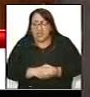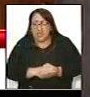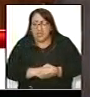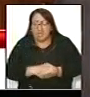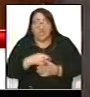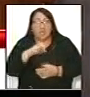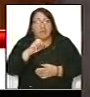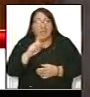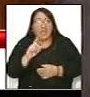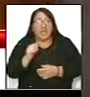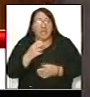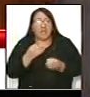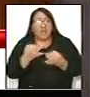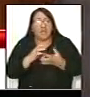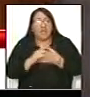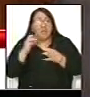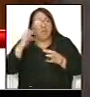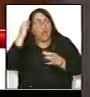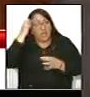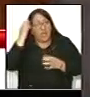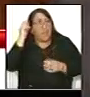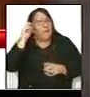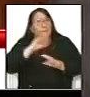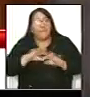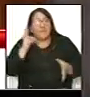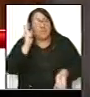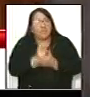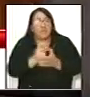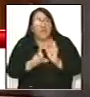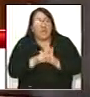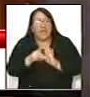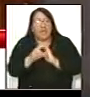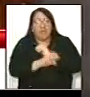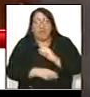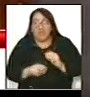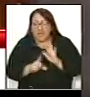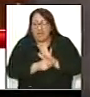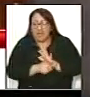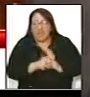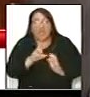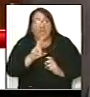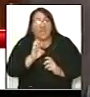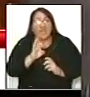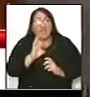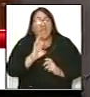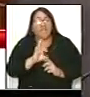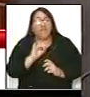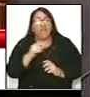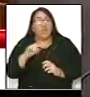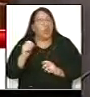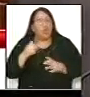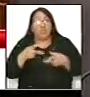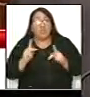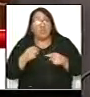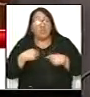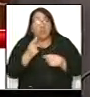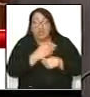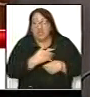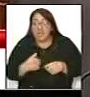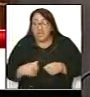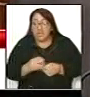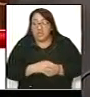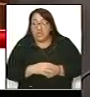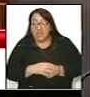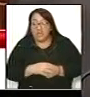Pérez, que constantemente hacen política, pese a la prohibición de la ley en el país, la ley de refugiados que no le permite, y tenemos un presidente de la